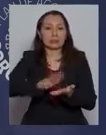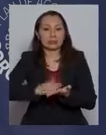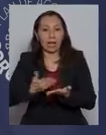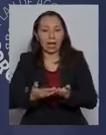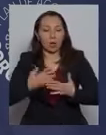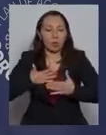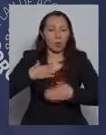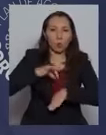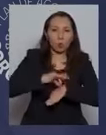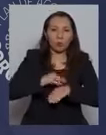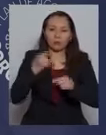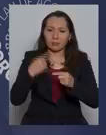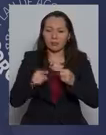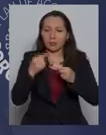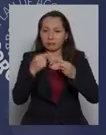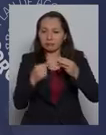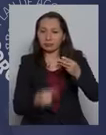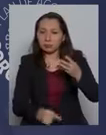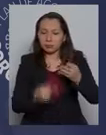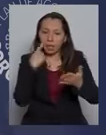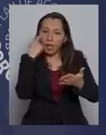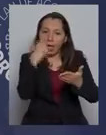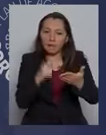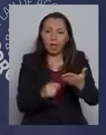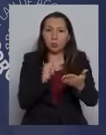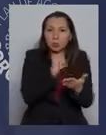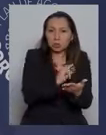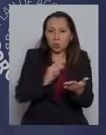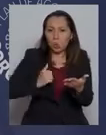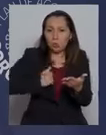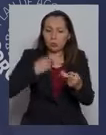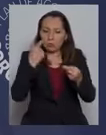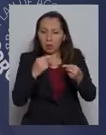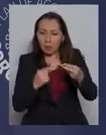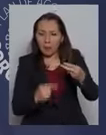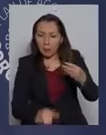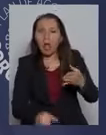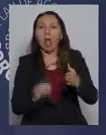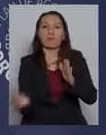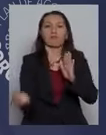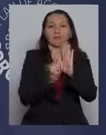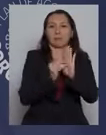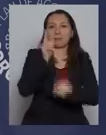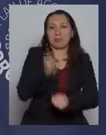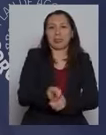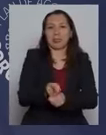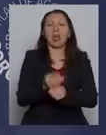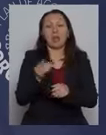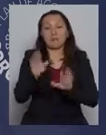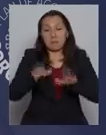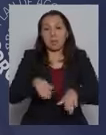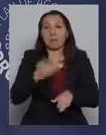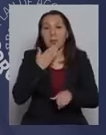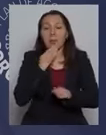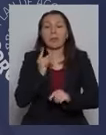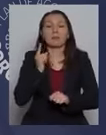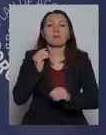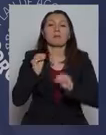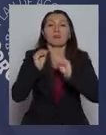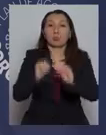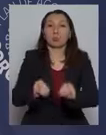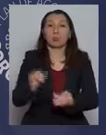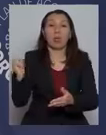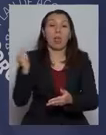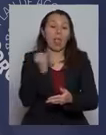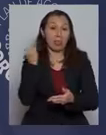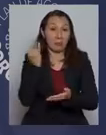una serie de medidas que se evalúan para poder implementar estas medidas, así como se implementó en Independencia.